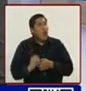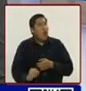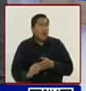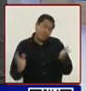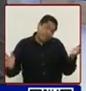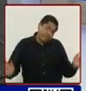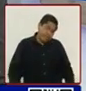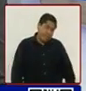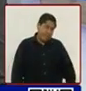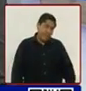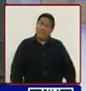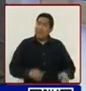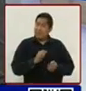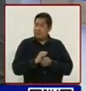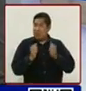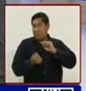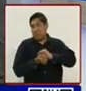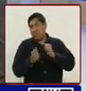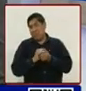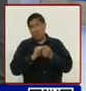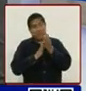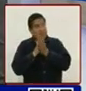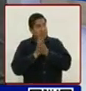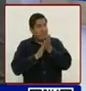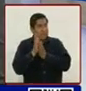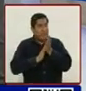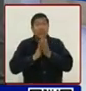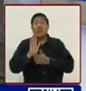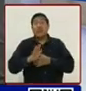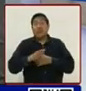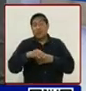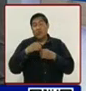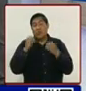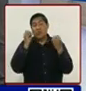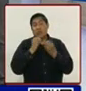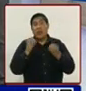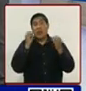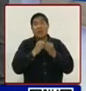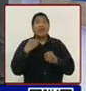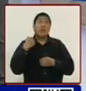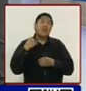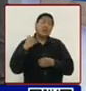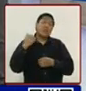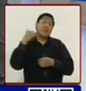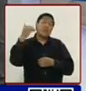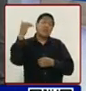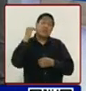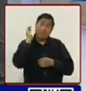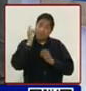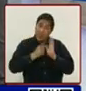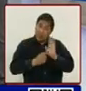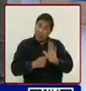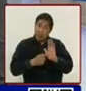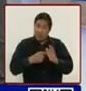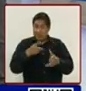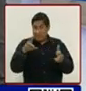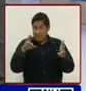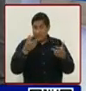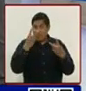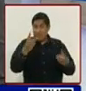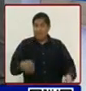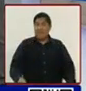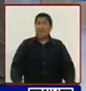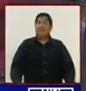va cambiando todo, va cambiando las expectativas también y, como decíamos, los estándares son mucho más elevados. ¿Le mostramos algunas? ¿Te parece? Así es, véalo en la siguiente